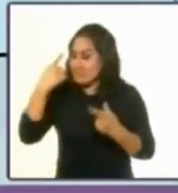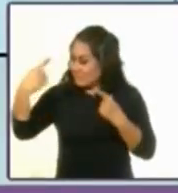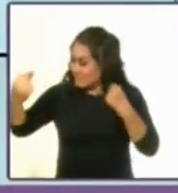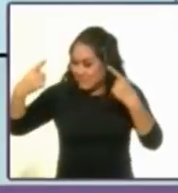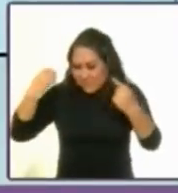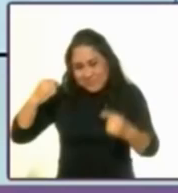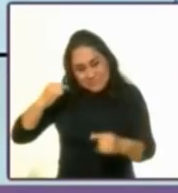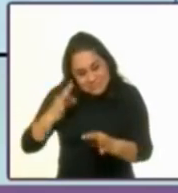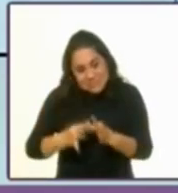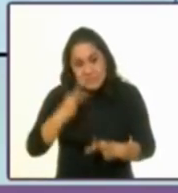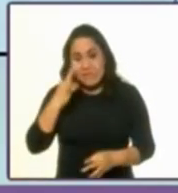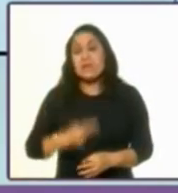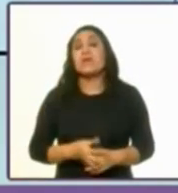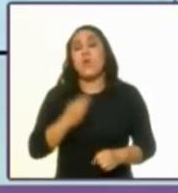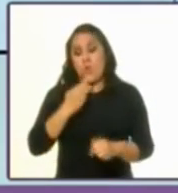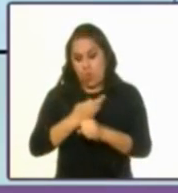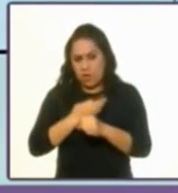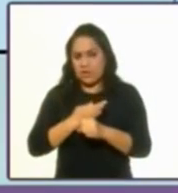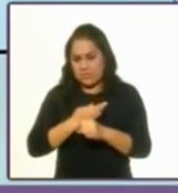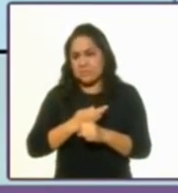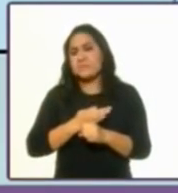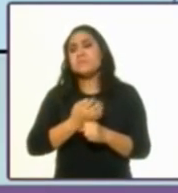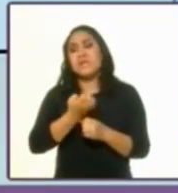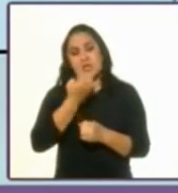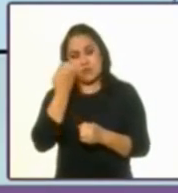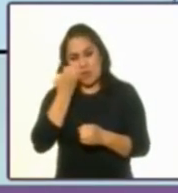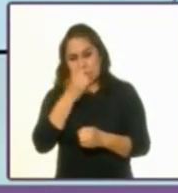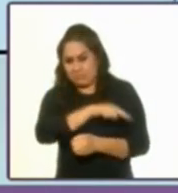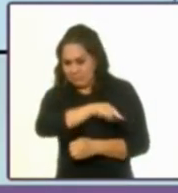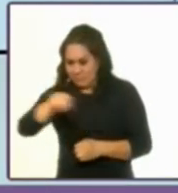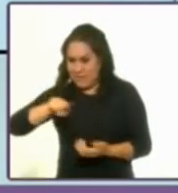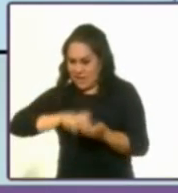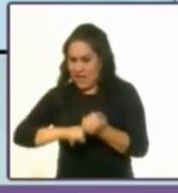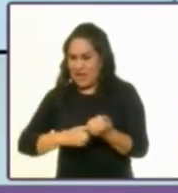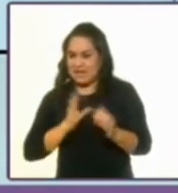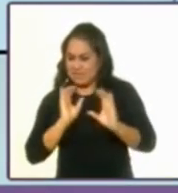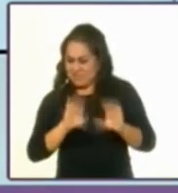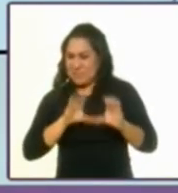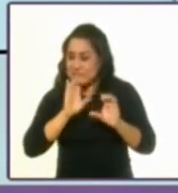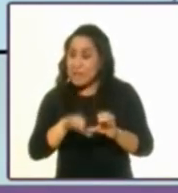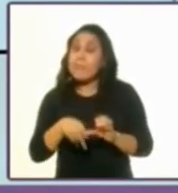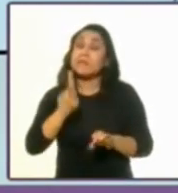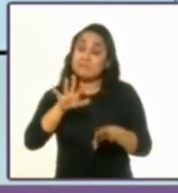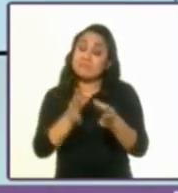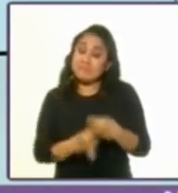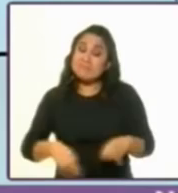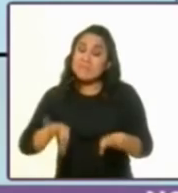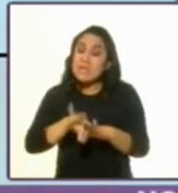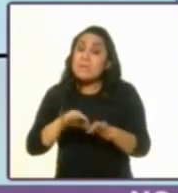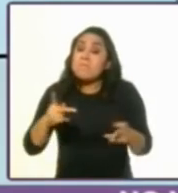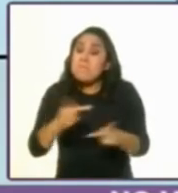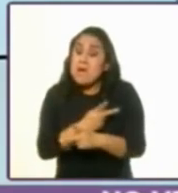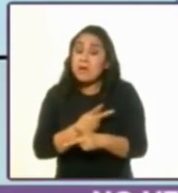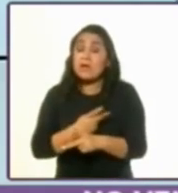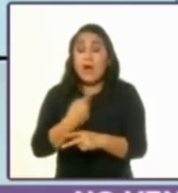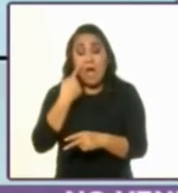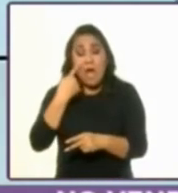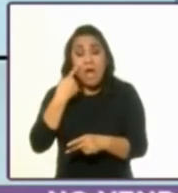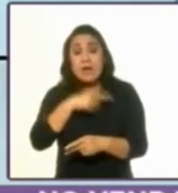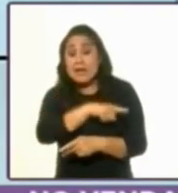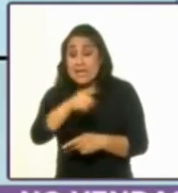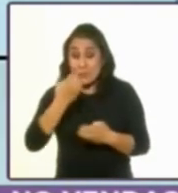tenemos un muy alto promedio en la escolaridad en la ciudad es muy importante decir que también tenemos los primeros lugares de